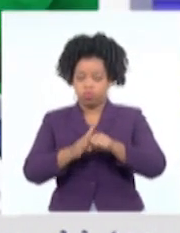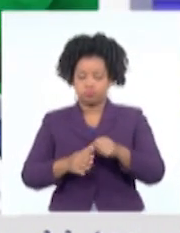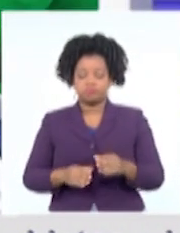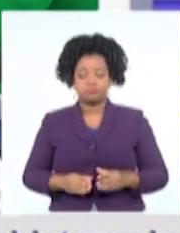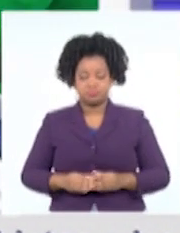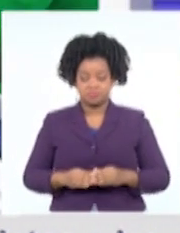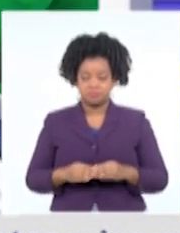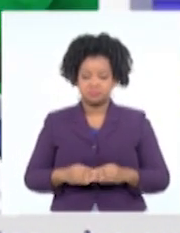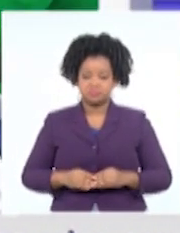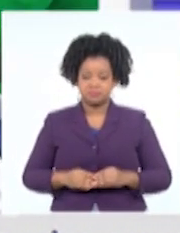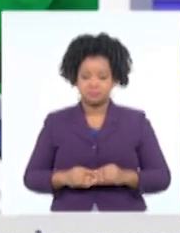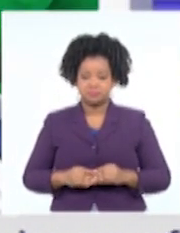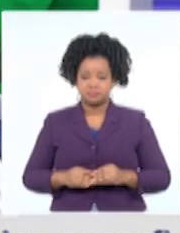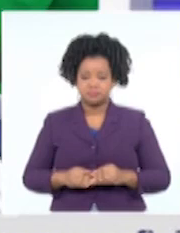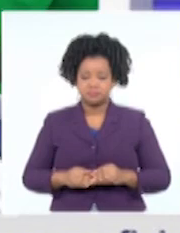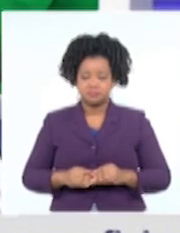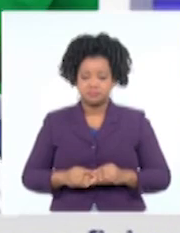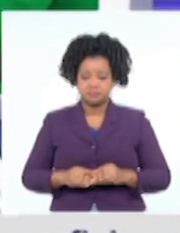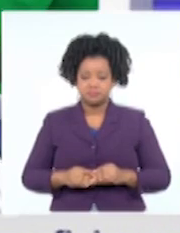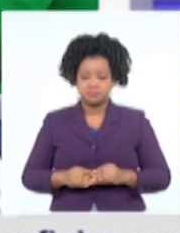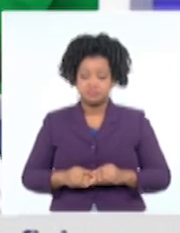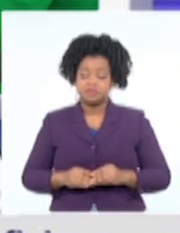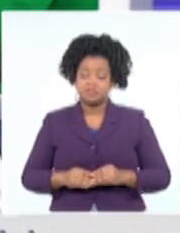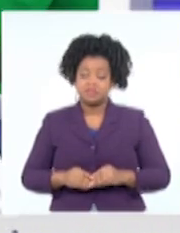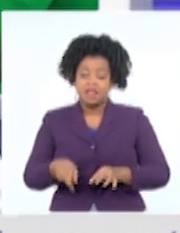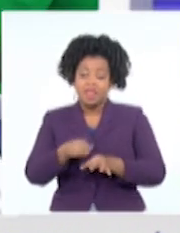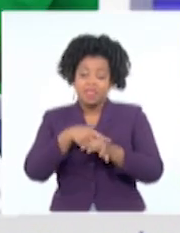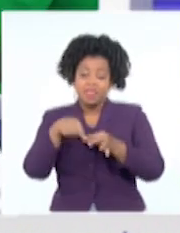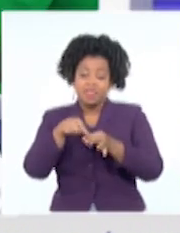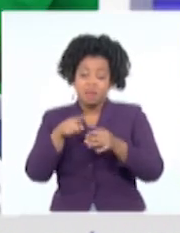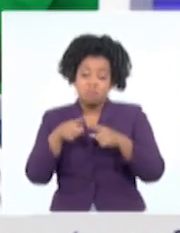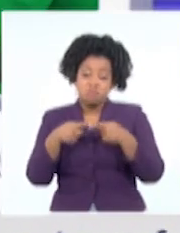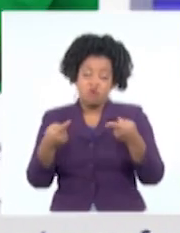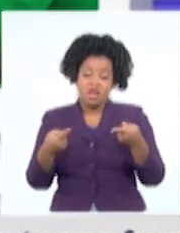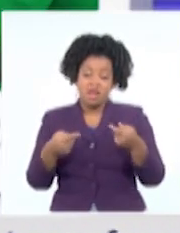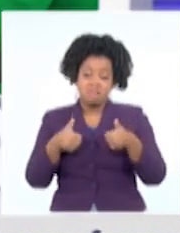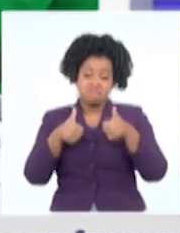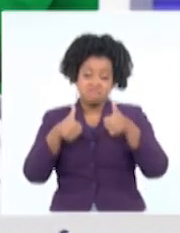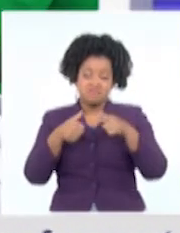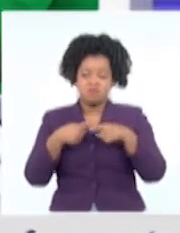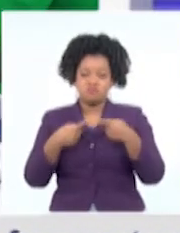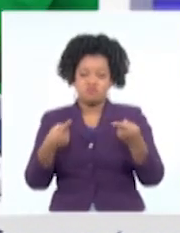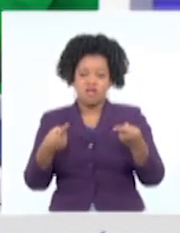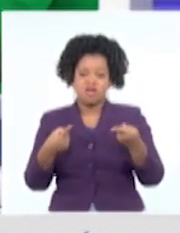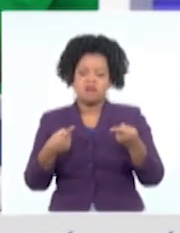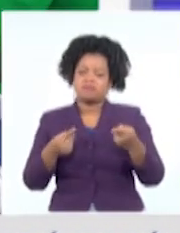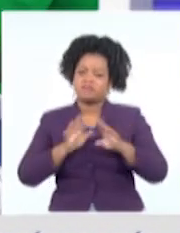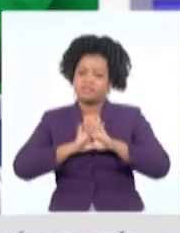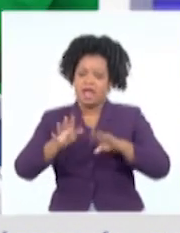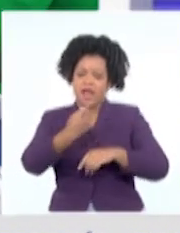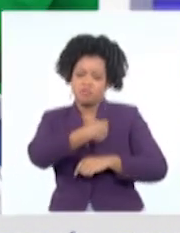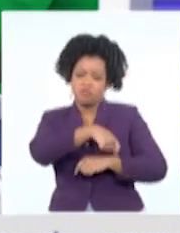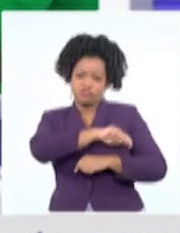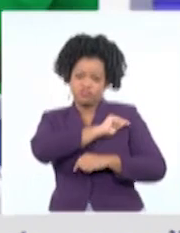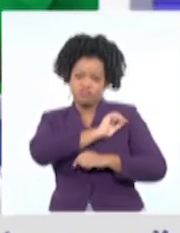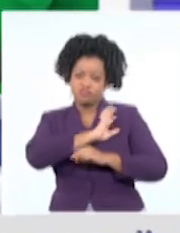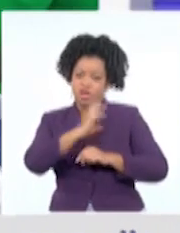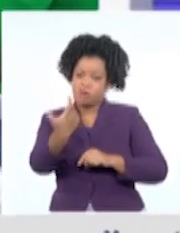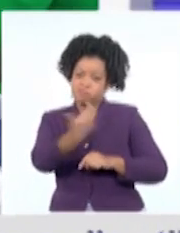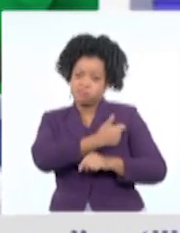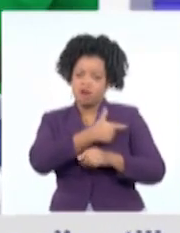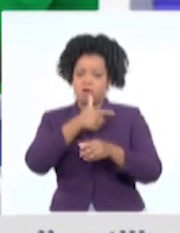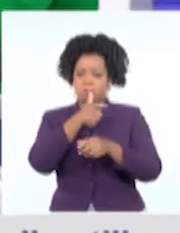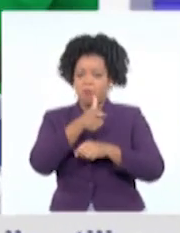prácticamente toda la población inmunizada y además las posibilidades de mantener una